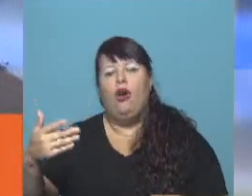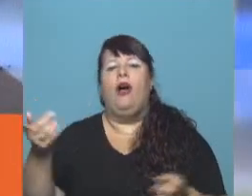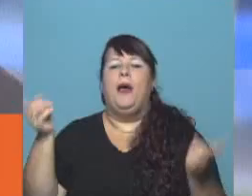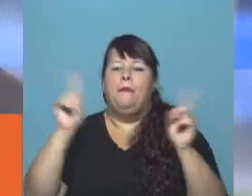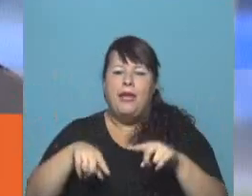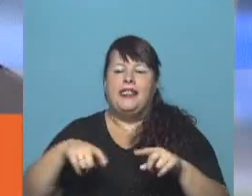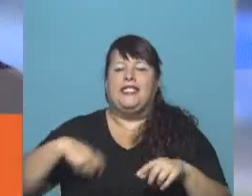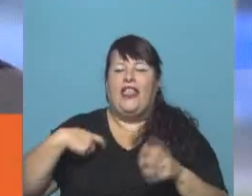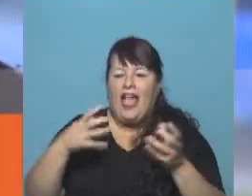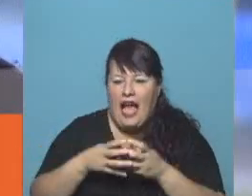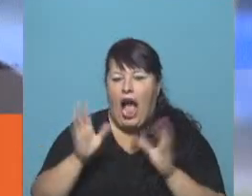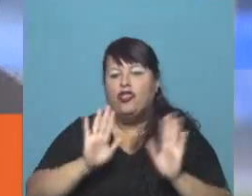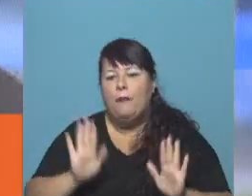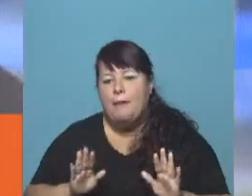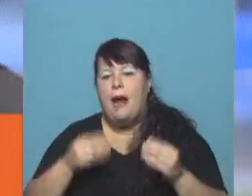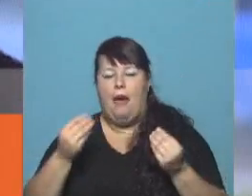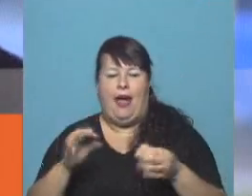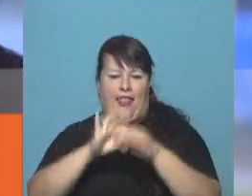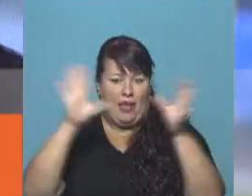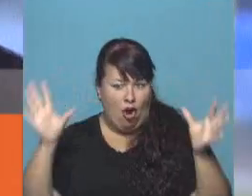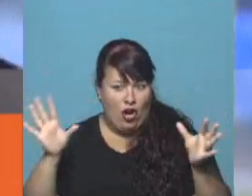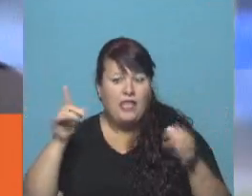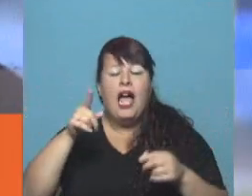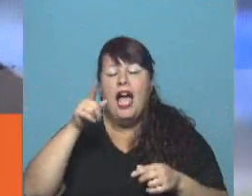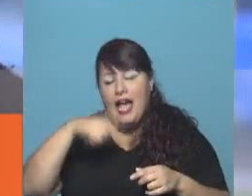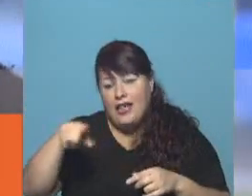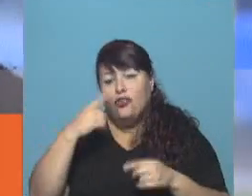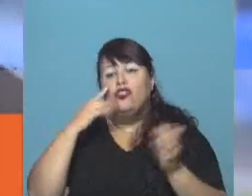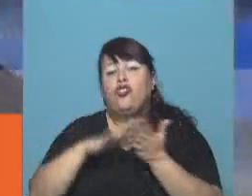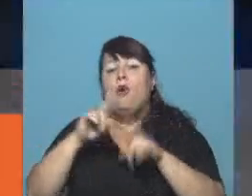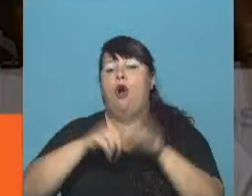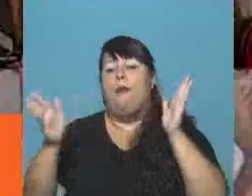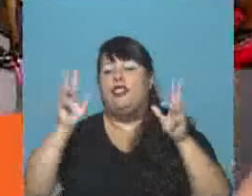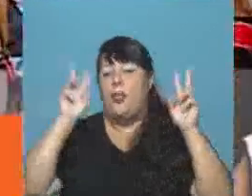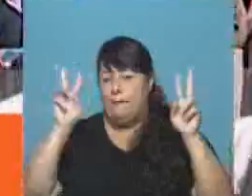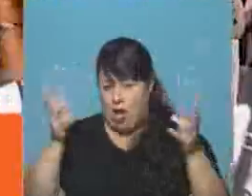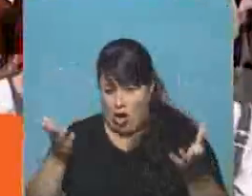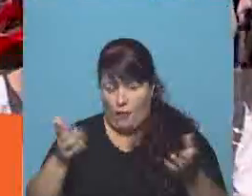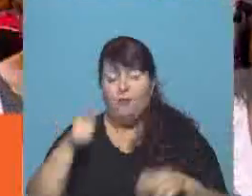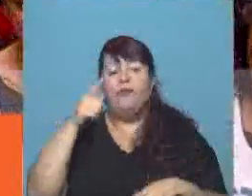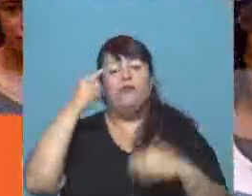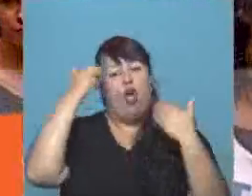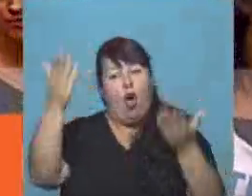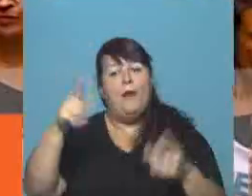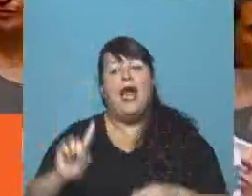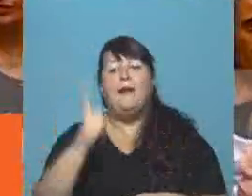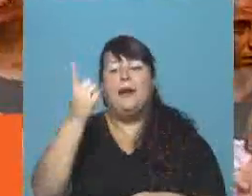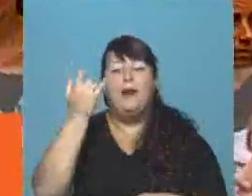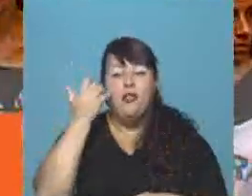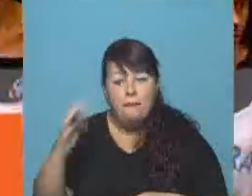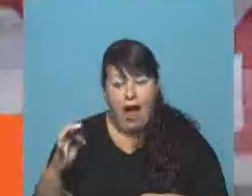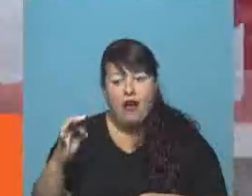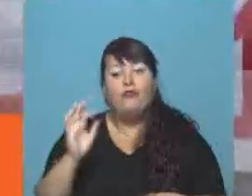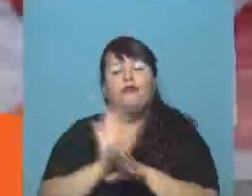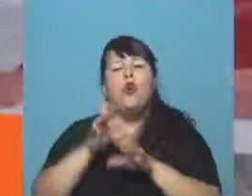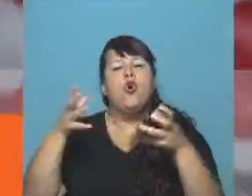a tener sindicatos preparados para la democracia, que eso tiene que ver con la época peronista, ¿no? La conmemoración de este 1 de mayo